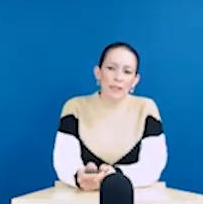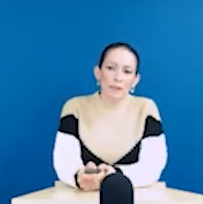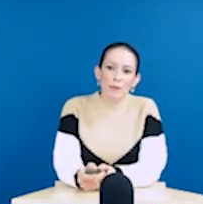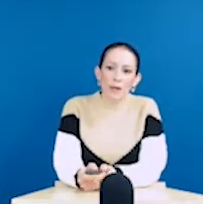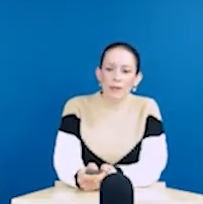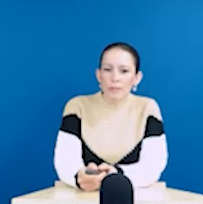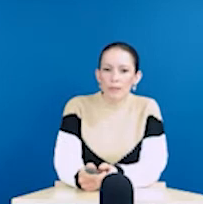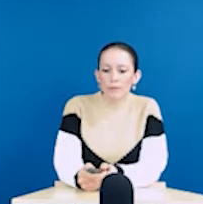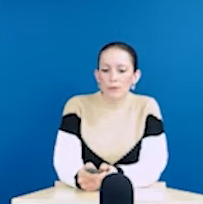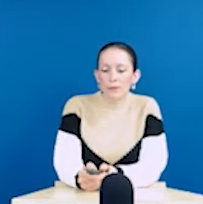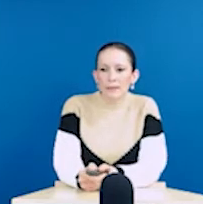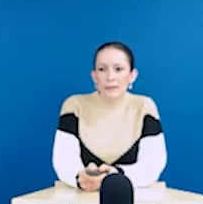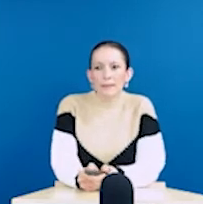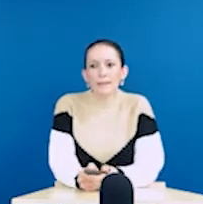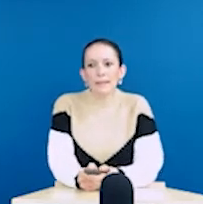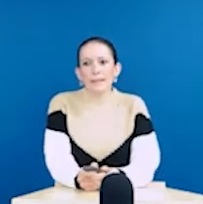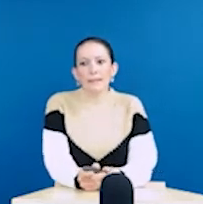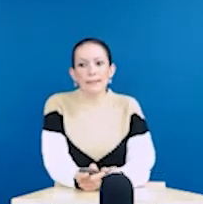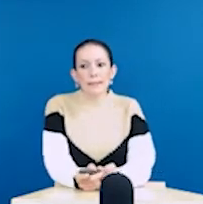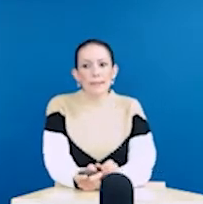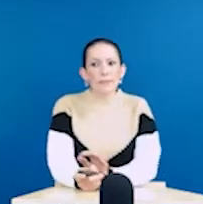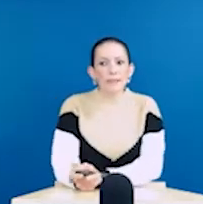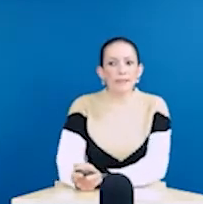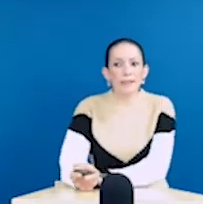captar de manera visual porque nuestros pacientes